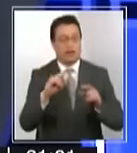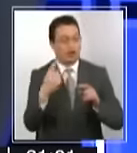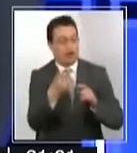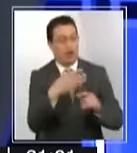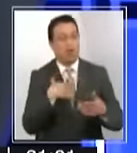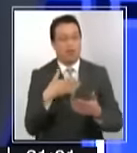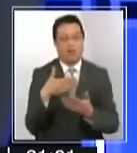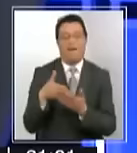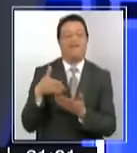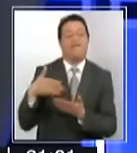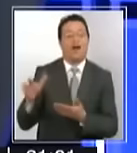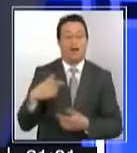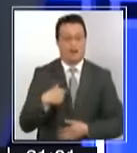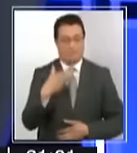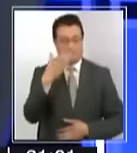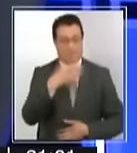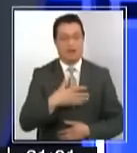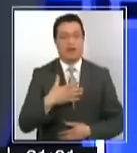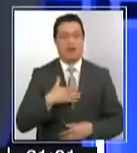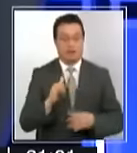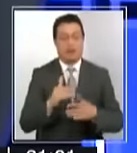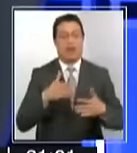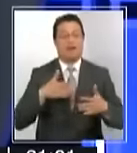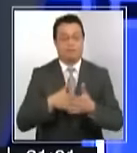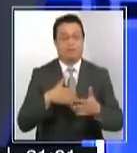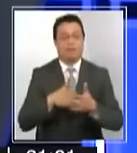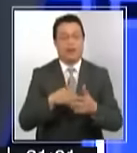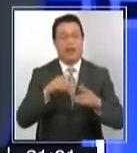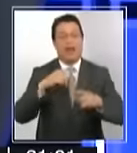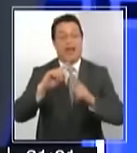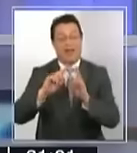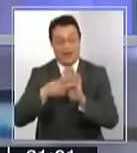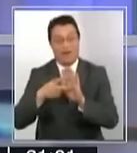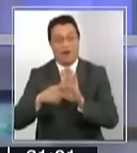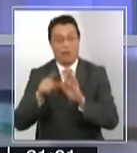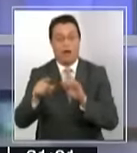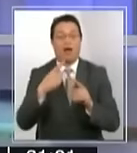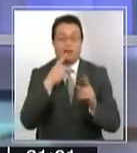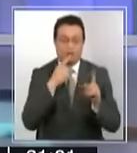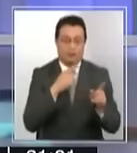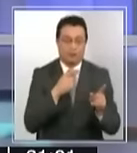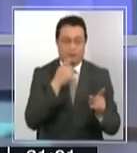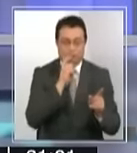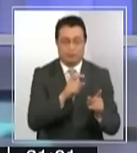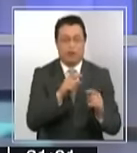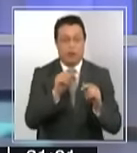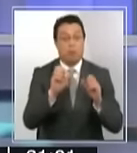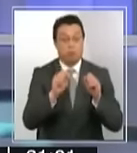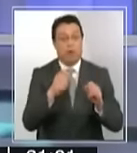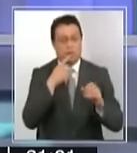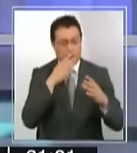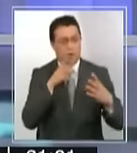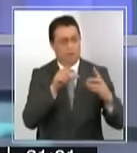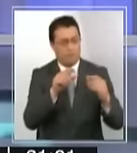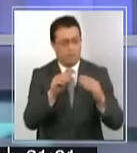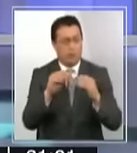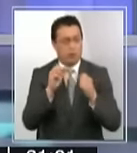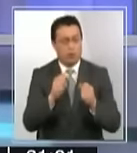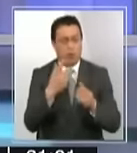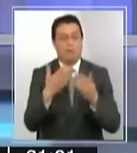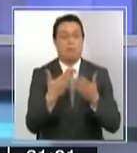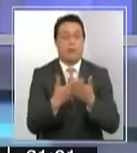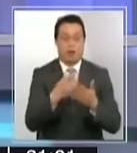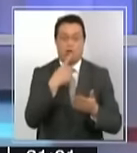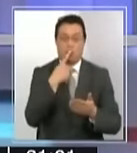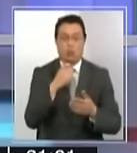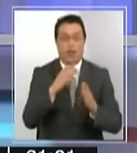por secretaría y detener las reformas con formalizaciones espurias como la suya. Puede ser discutible si ha habido una mano más dura con el líder